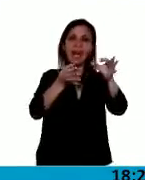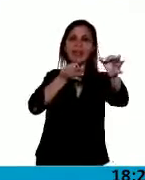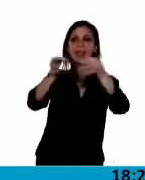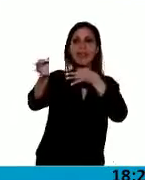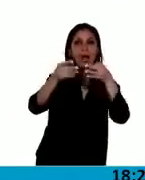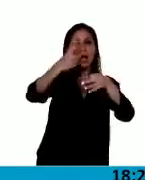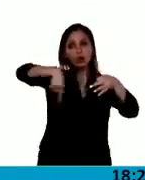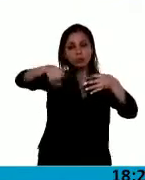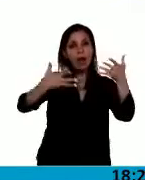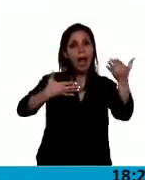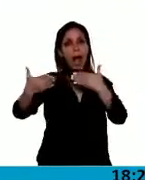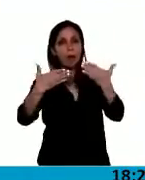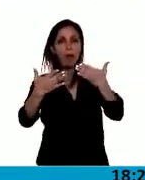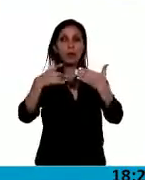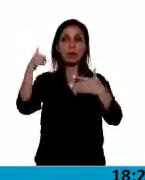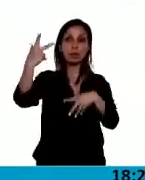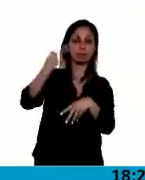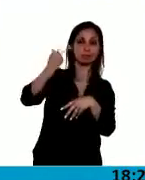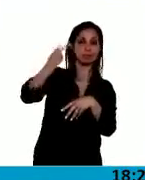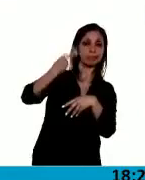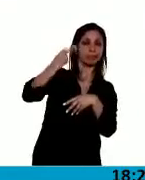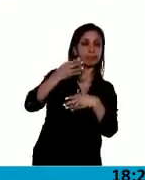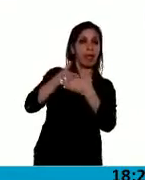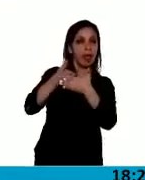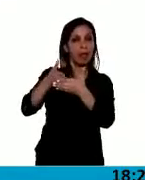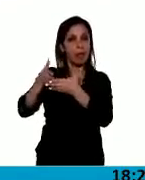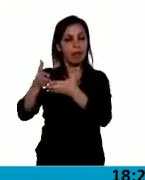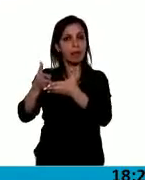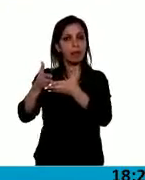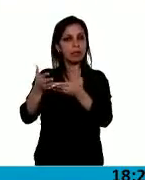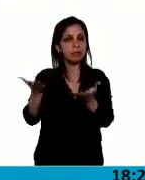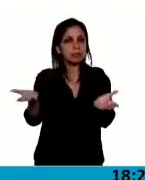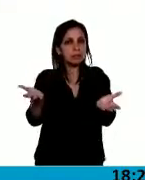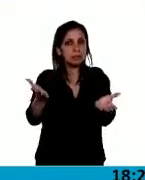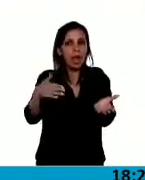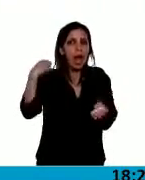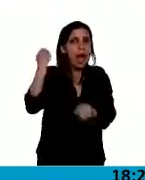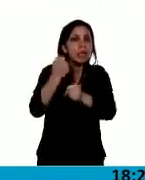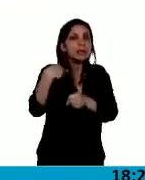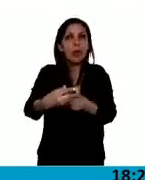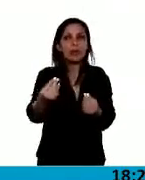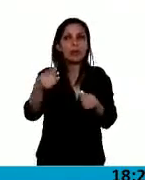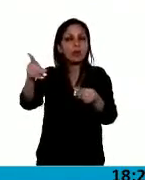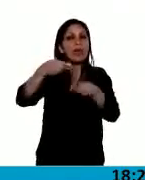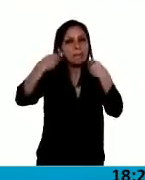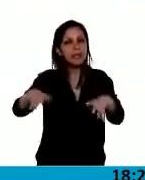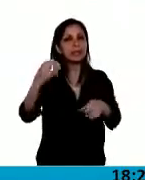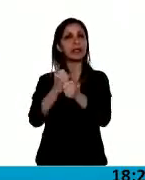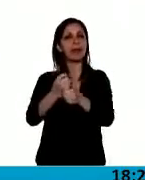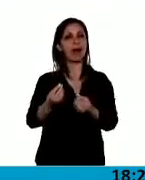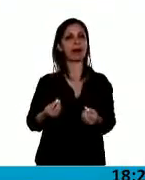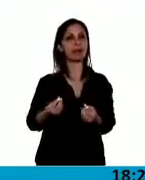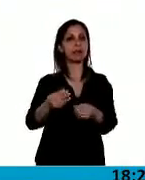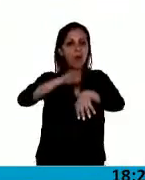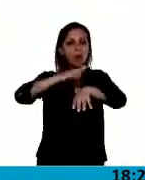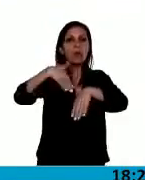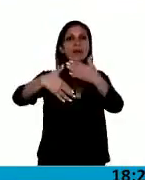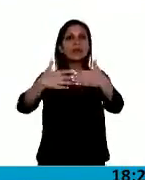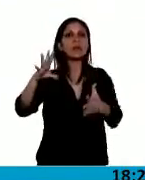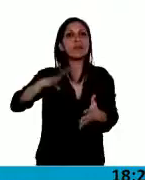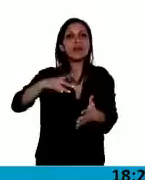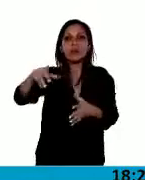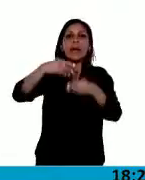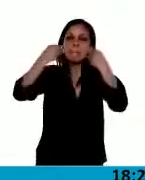consenso, ustedes hayan puesto barreras. ¿Cuánto falta para que se pongan a gobernar? ¿Cuánto tiempo falta para que se pongan a